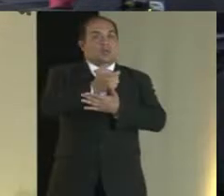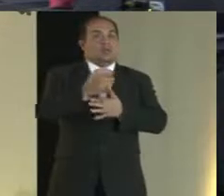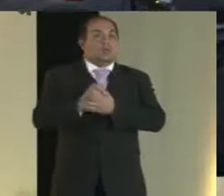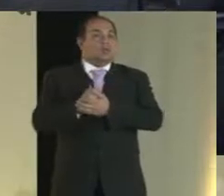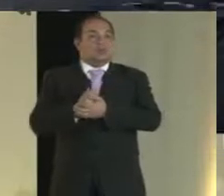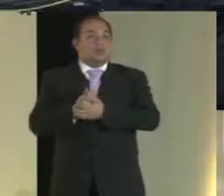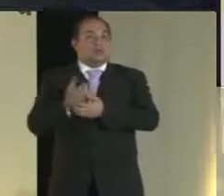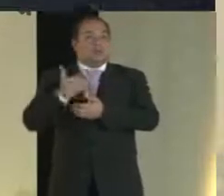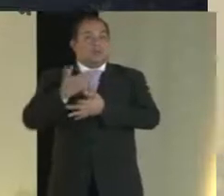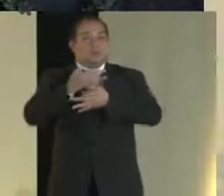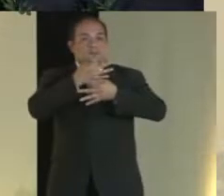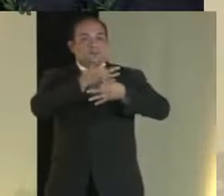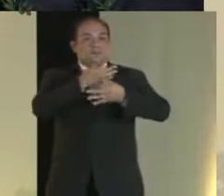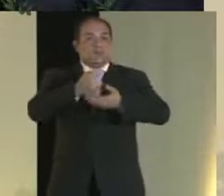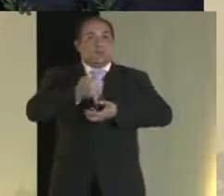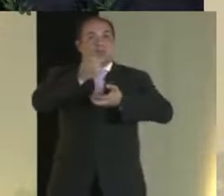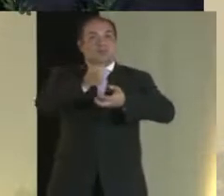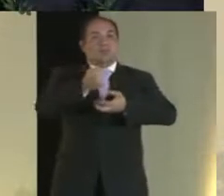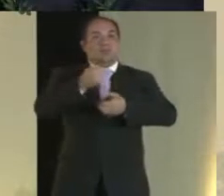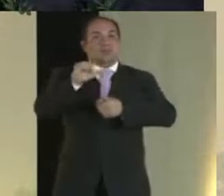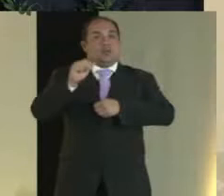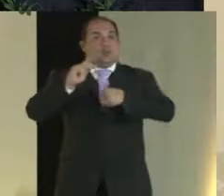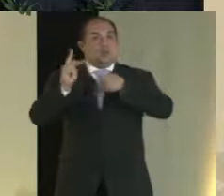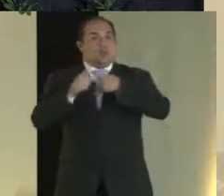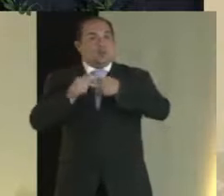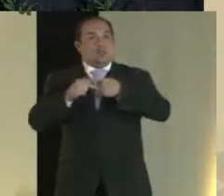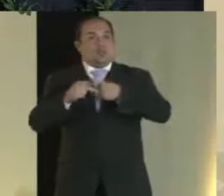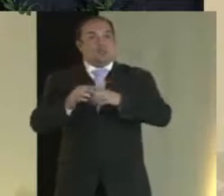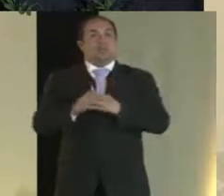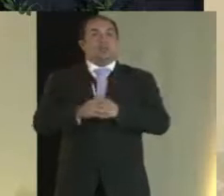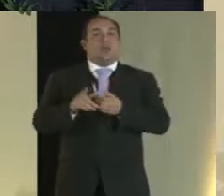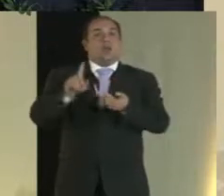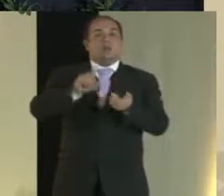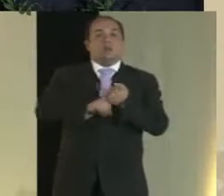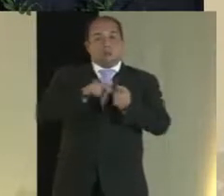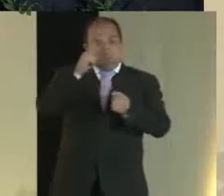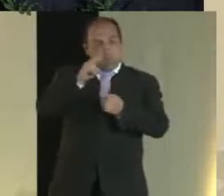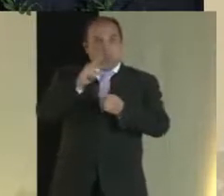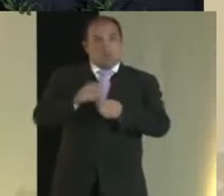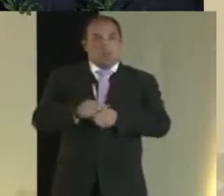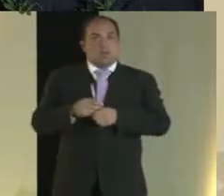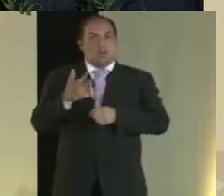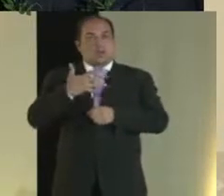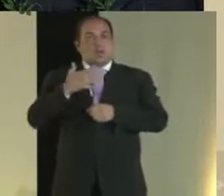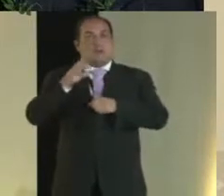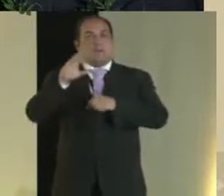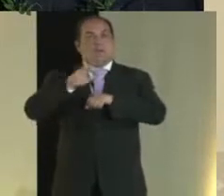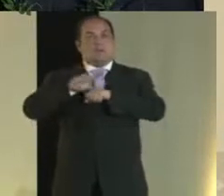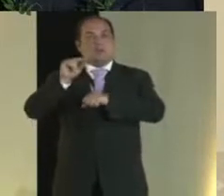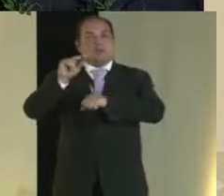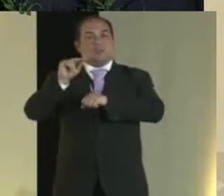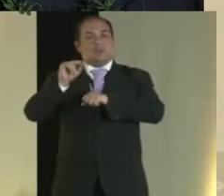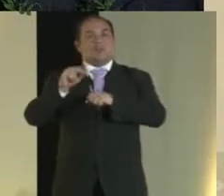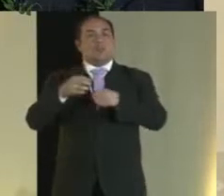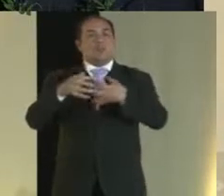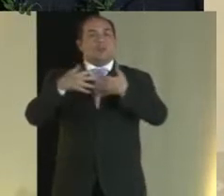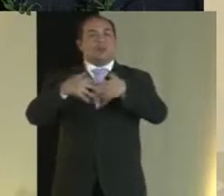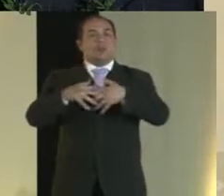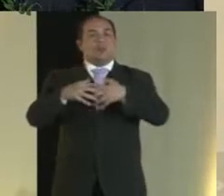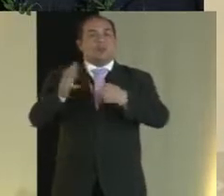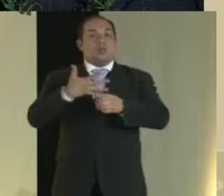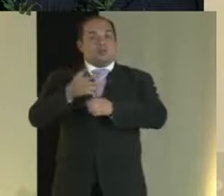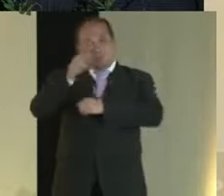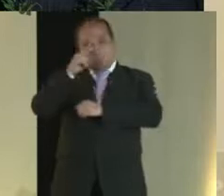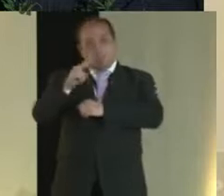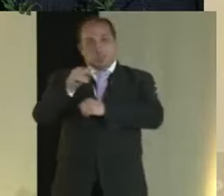influencia de la inversión extranjera directa, en donde más de 80 mil industriales que tenemos en México,